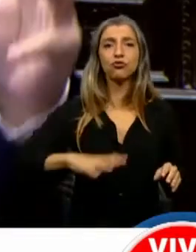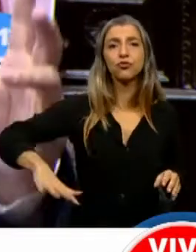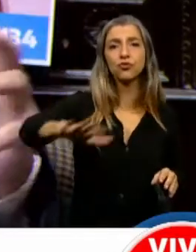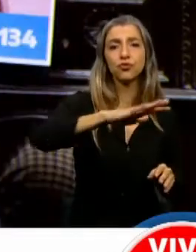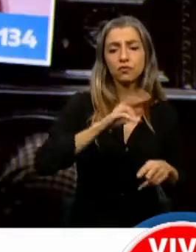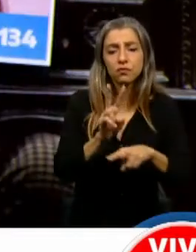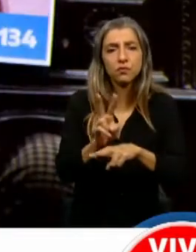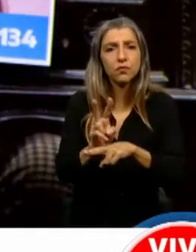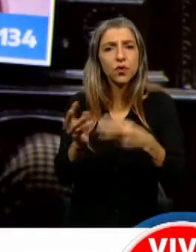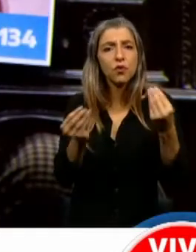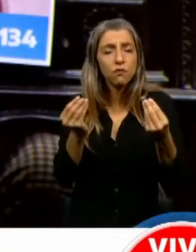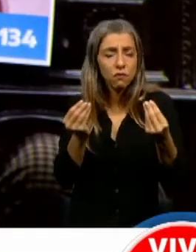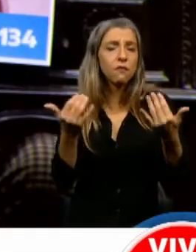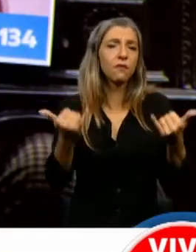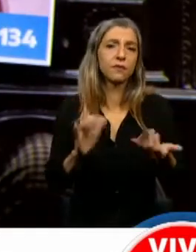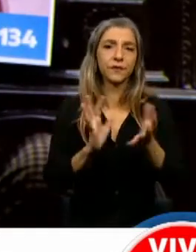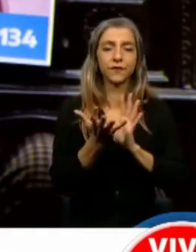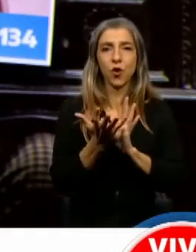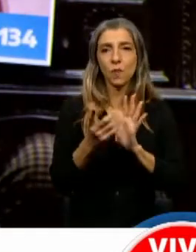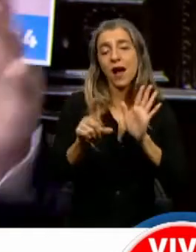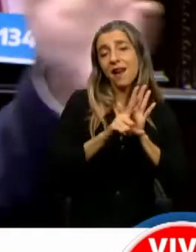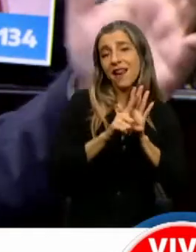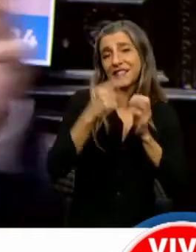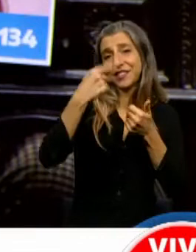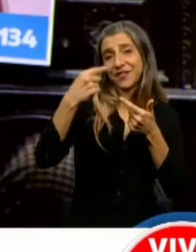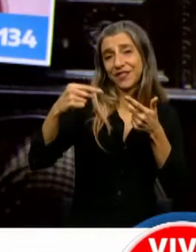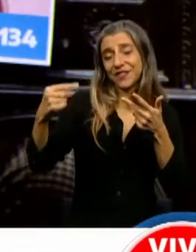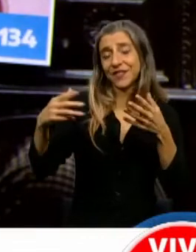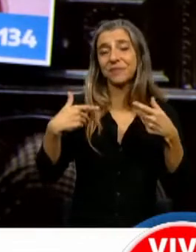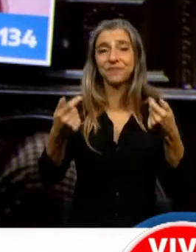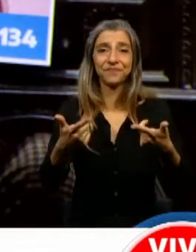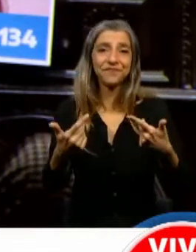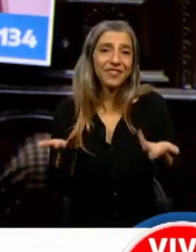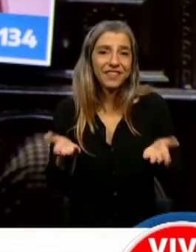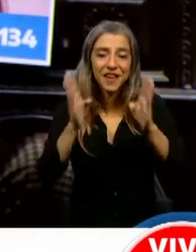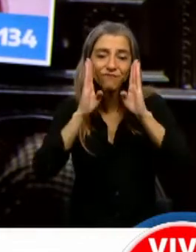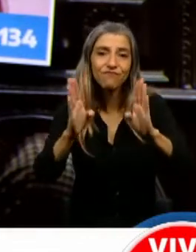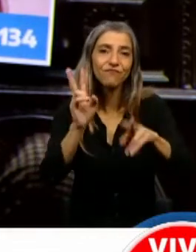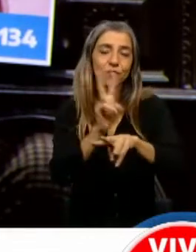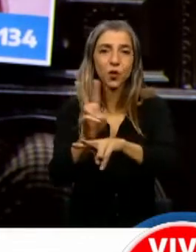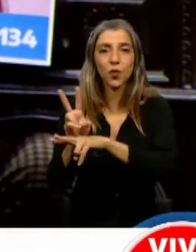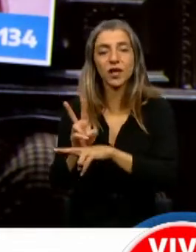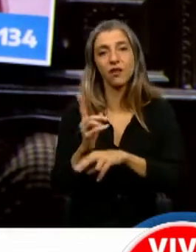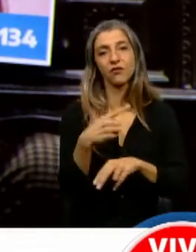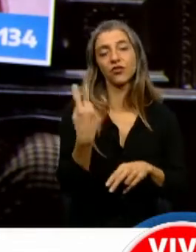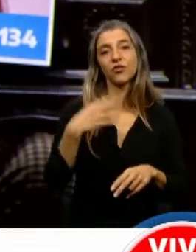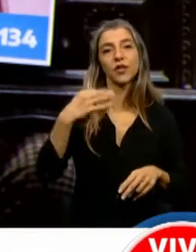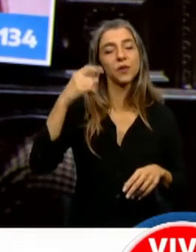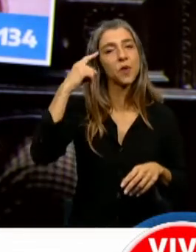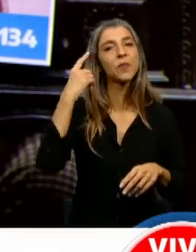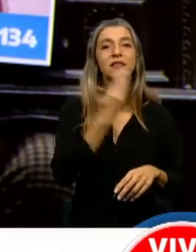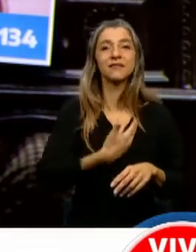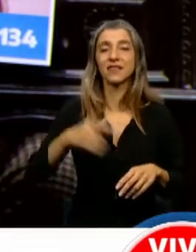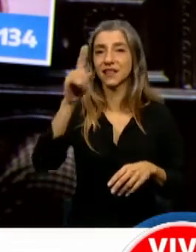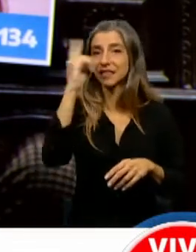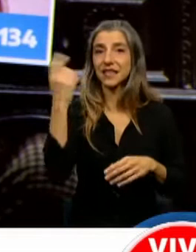una batería de medidas. Y básicamente la tenemos que englobar con la inversión que el Estado hace sobre aquellos